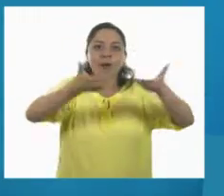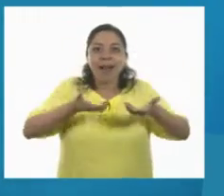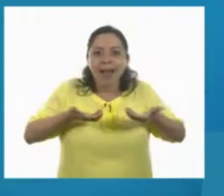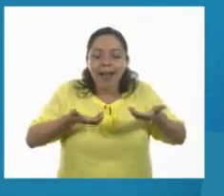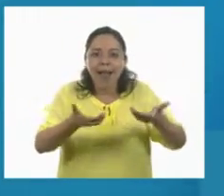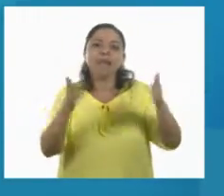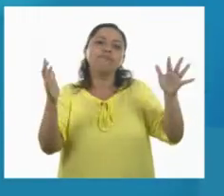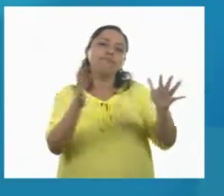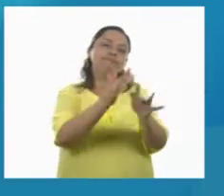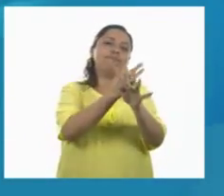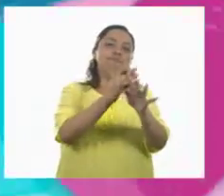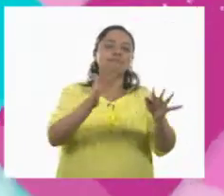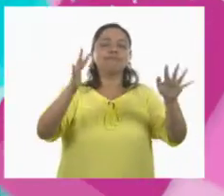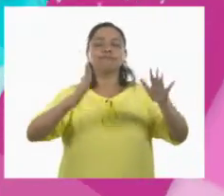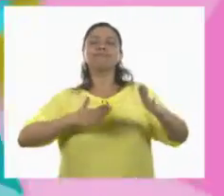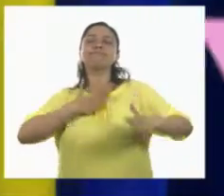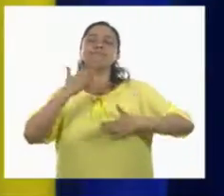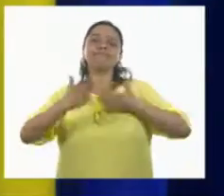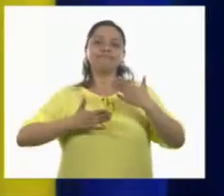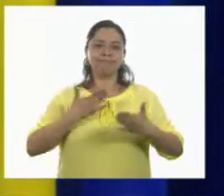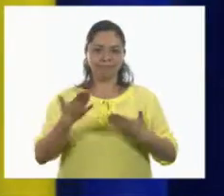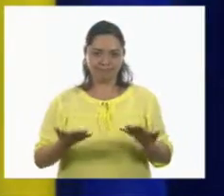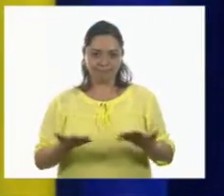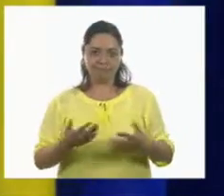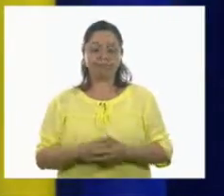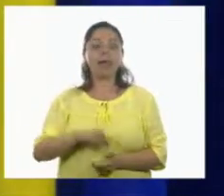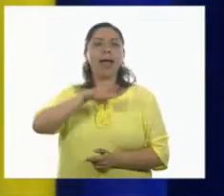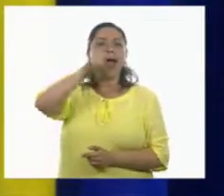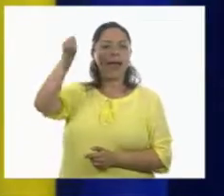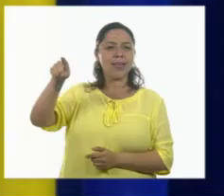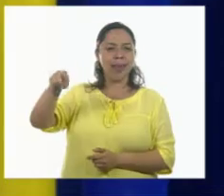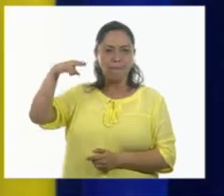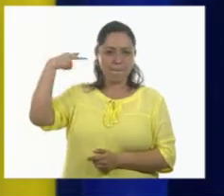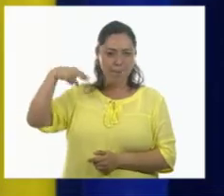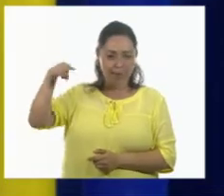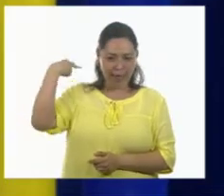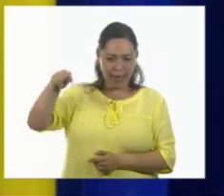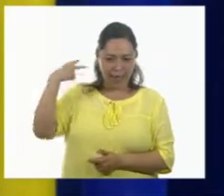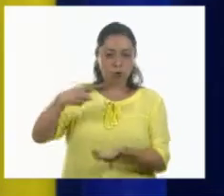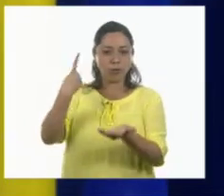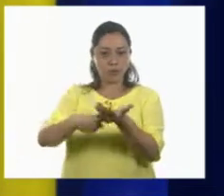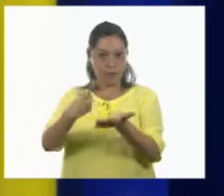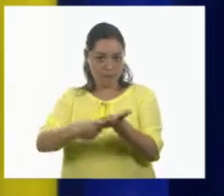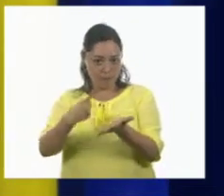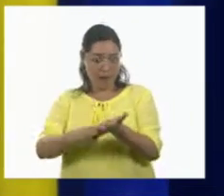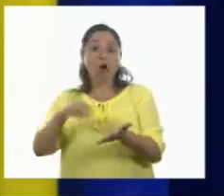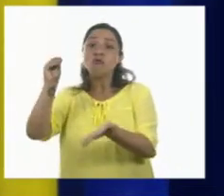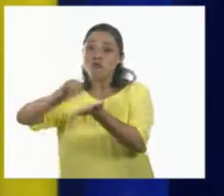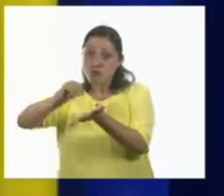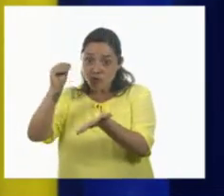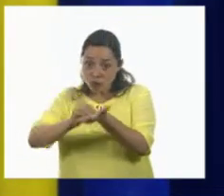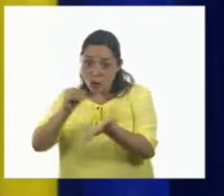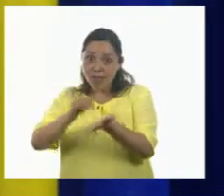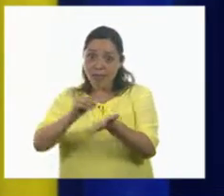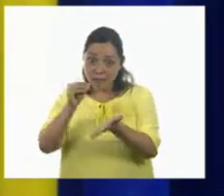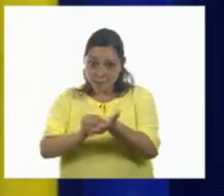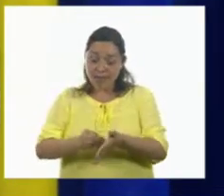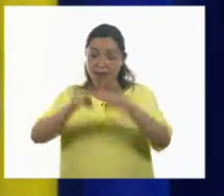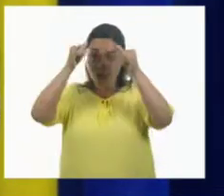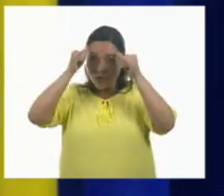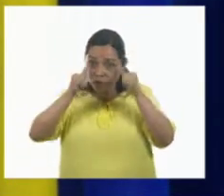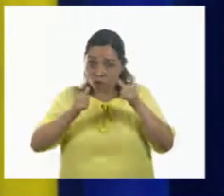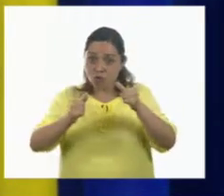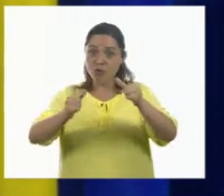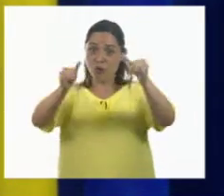las distracciones populares. En Papantla, Veracruz, todavía hay peleas de gallos e incluso hay corridas de toros también. Y yo